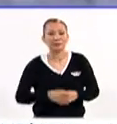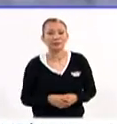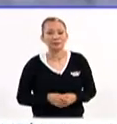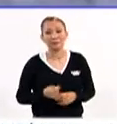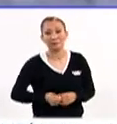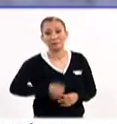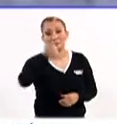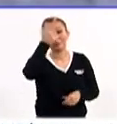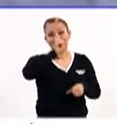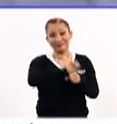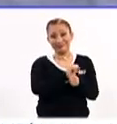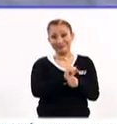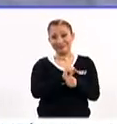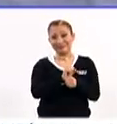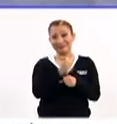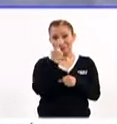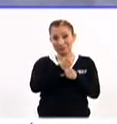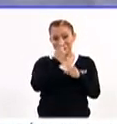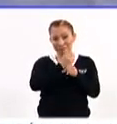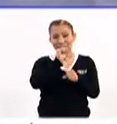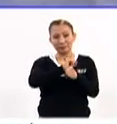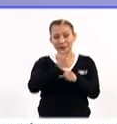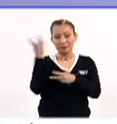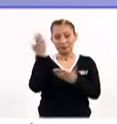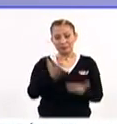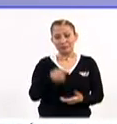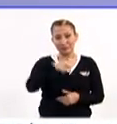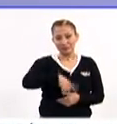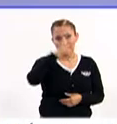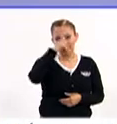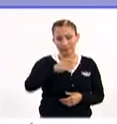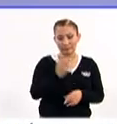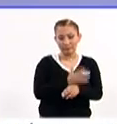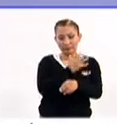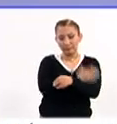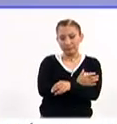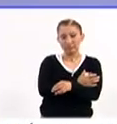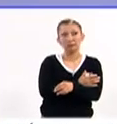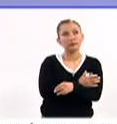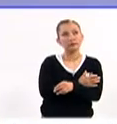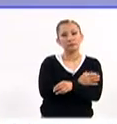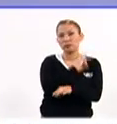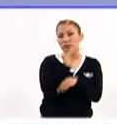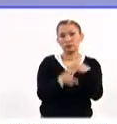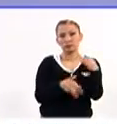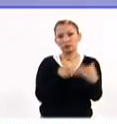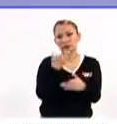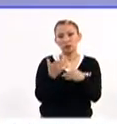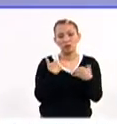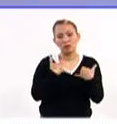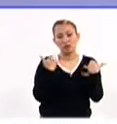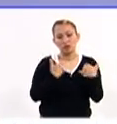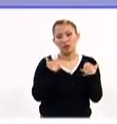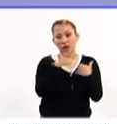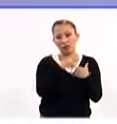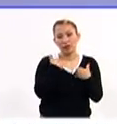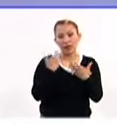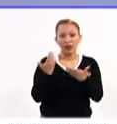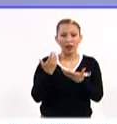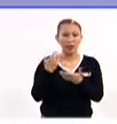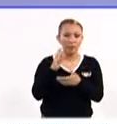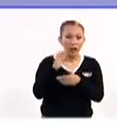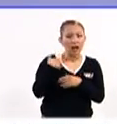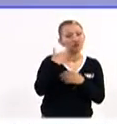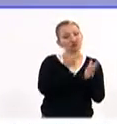Bueno, la primera semana que llegamos acá nos acompañaron todos los chicos de movilidad,